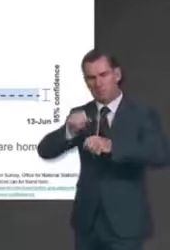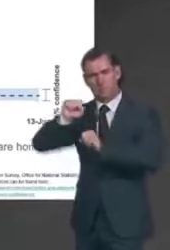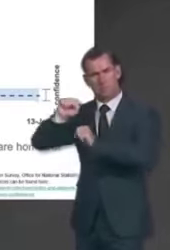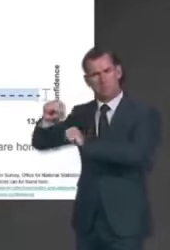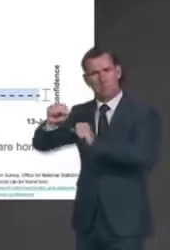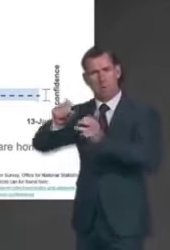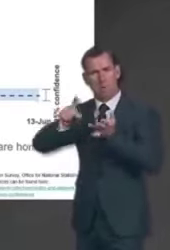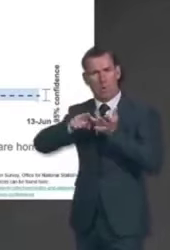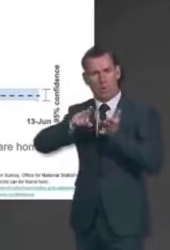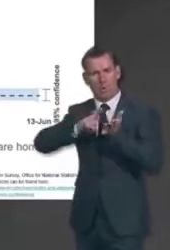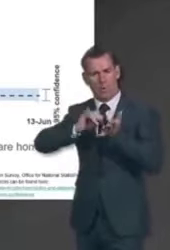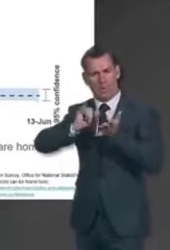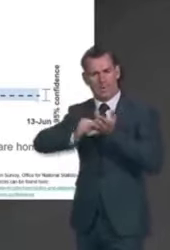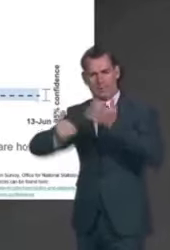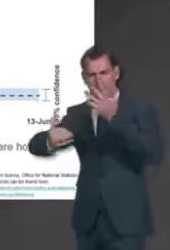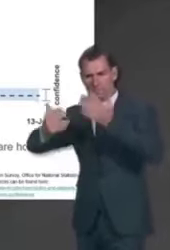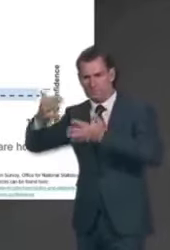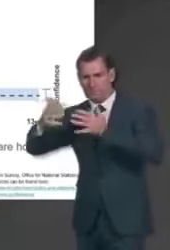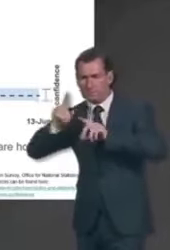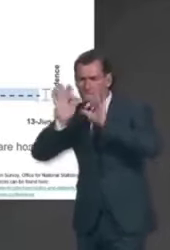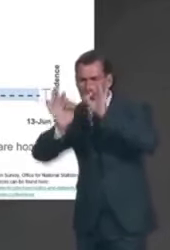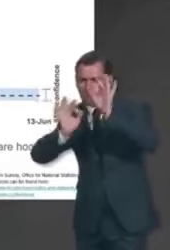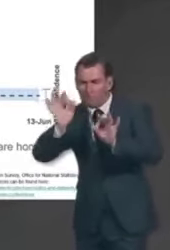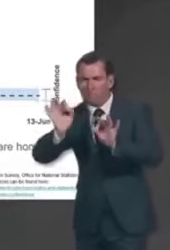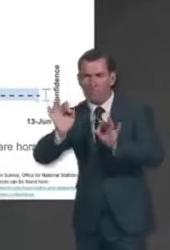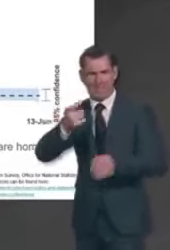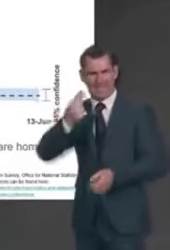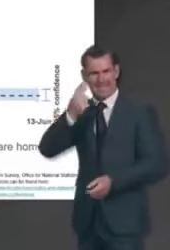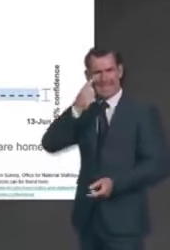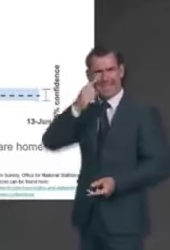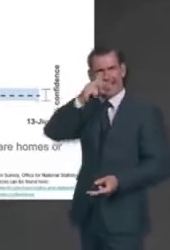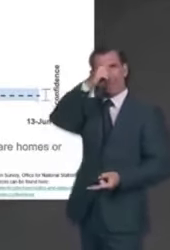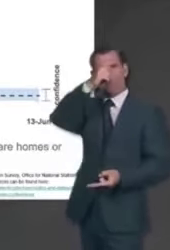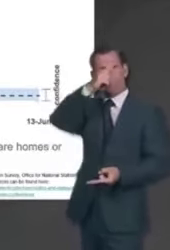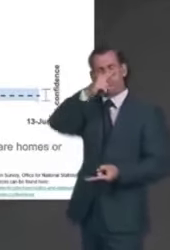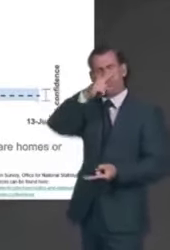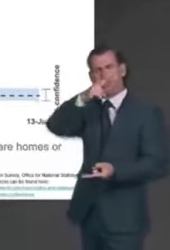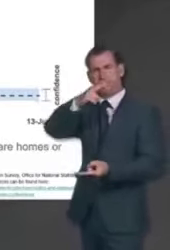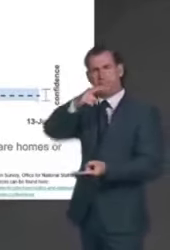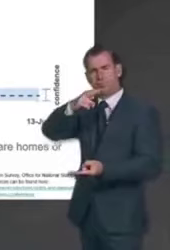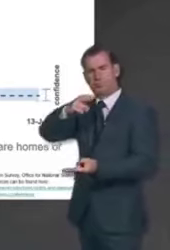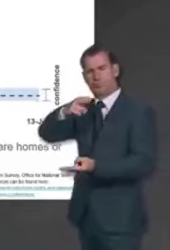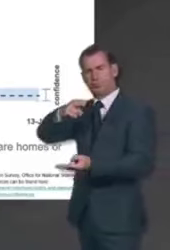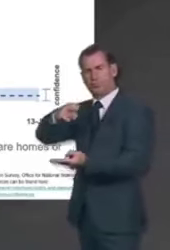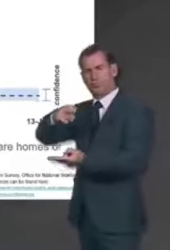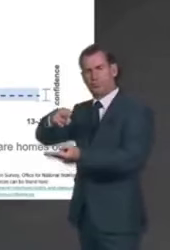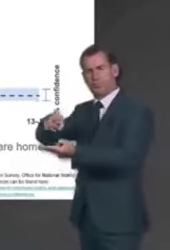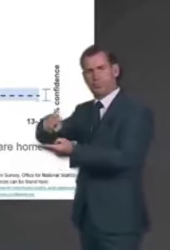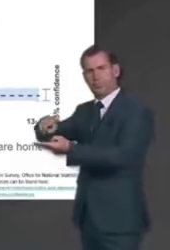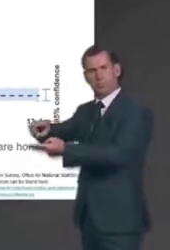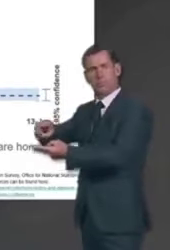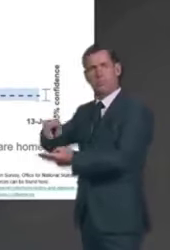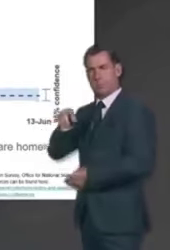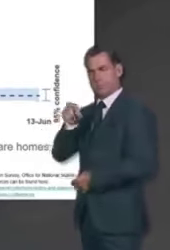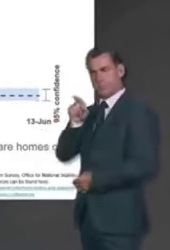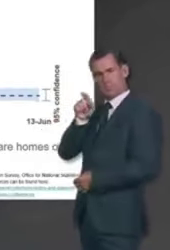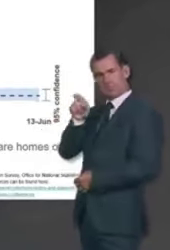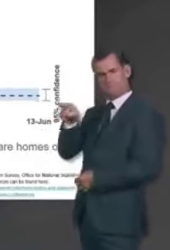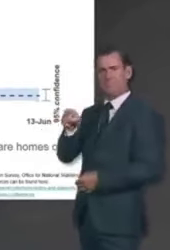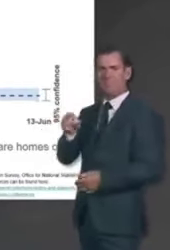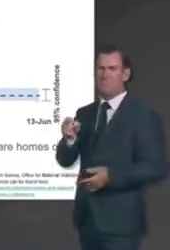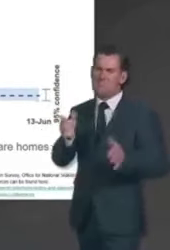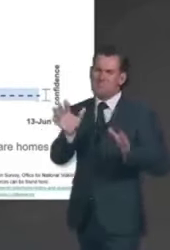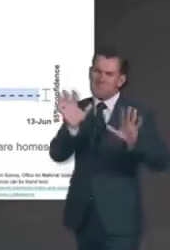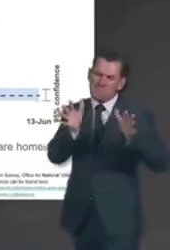estado allí en un momento similar pero como puede usted obtener un código qr para su empresa puede generarlo imprimible